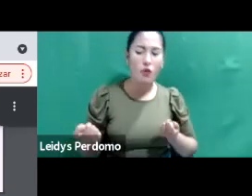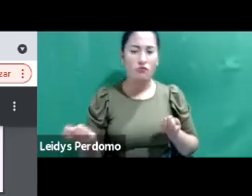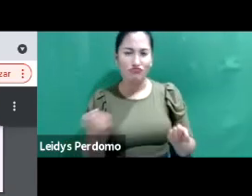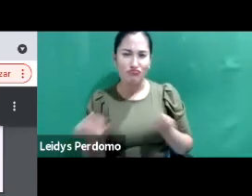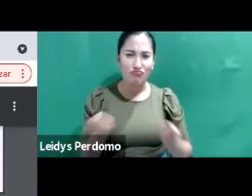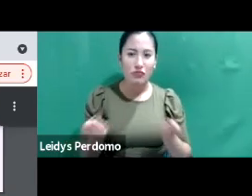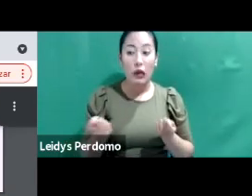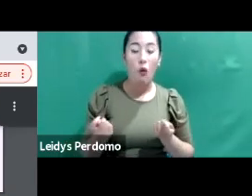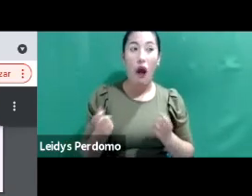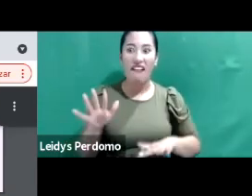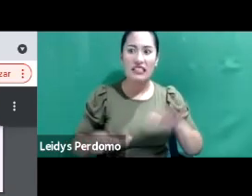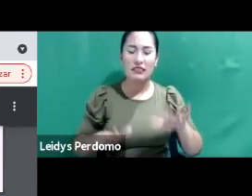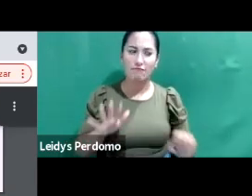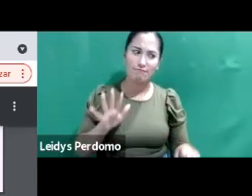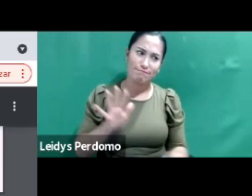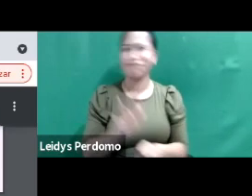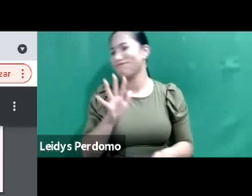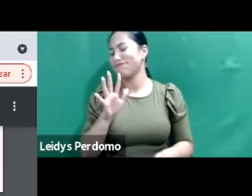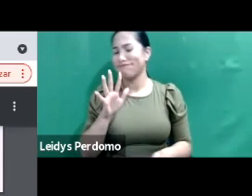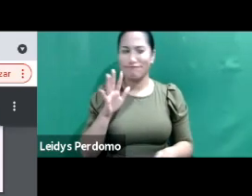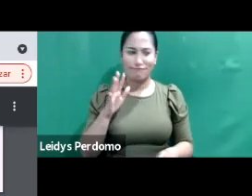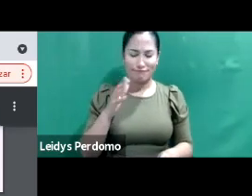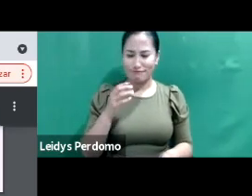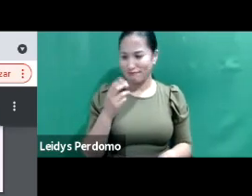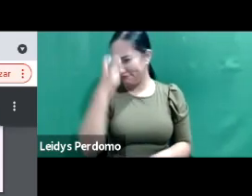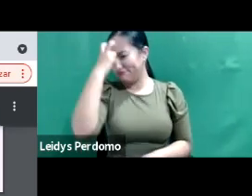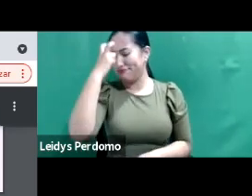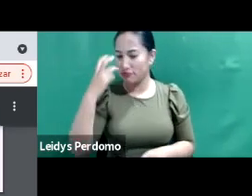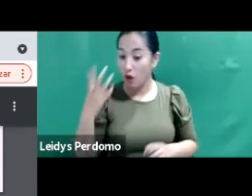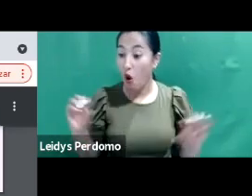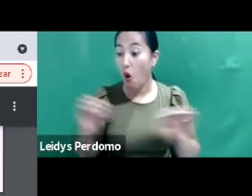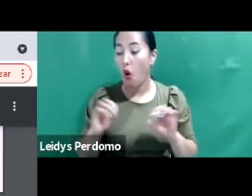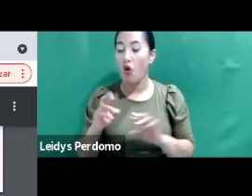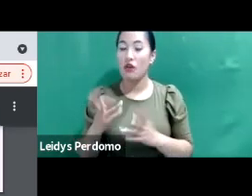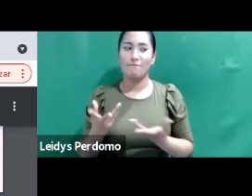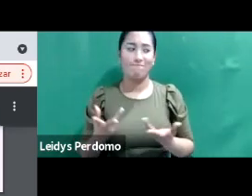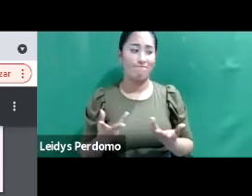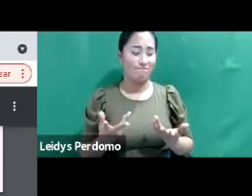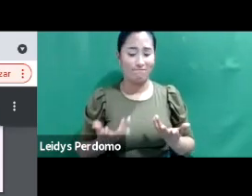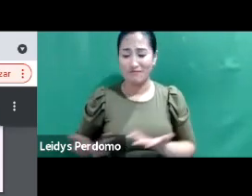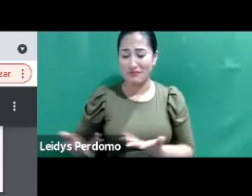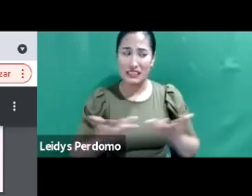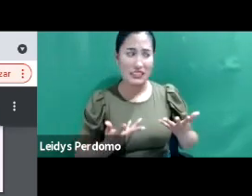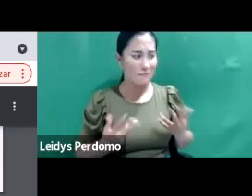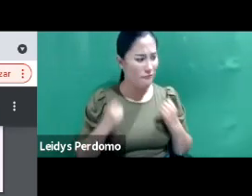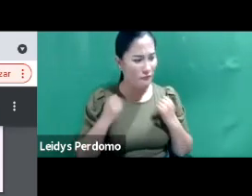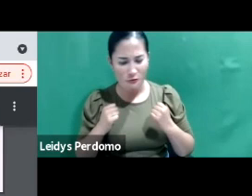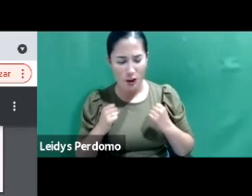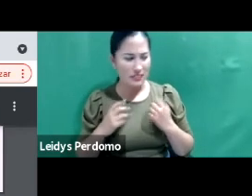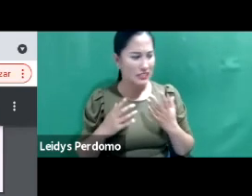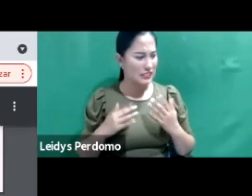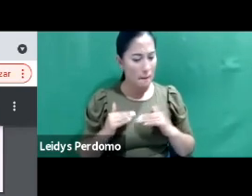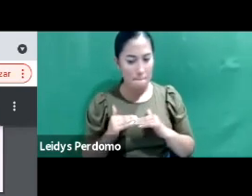esos desbordes emocionales, también si inhibe respuestas emocionales porque su intensidad es demasiado